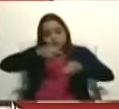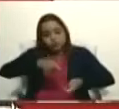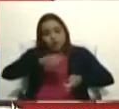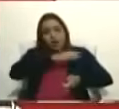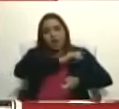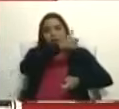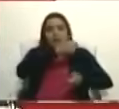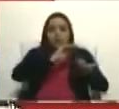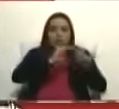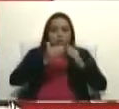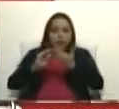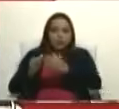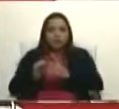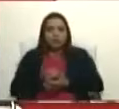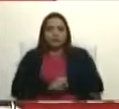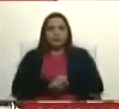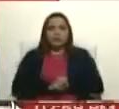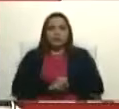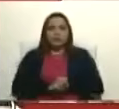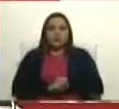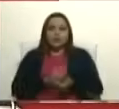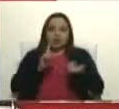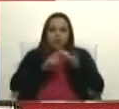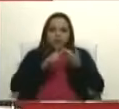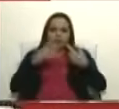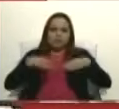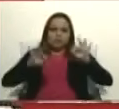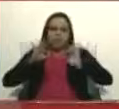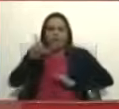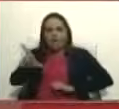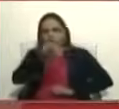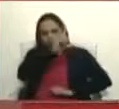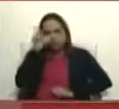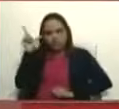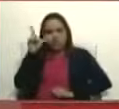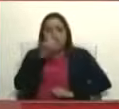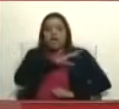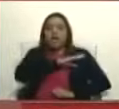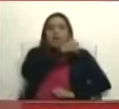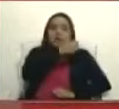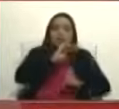comunidades, me toca hablar por el PSUV, jefe de comunidades, jefe